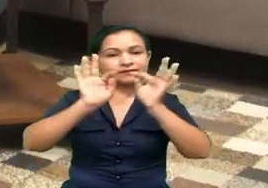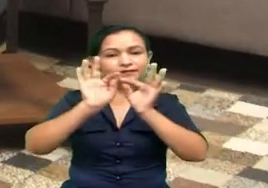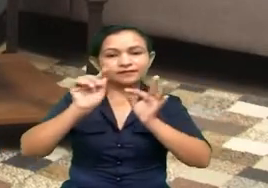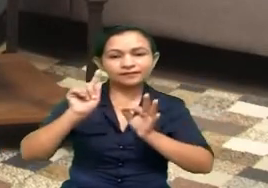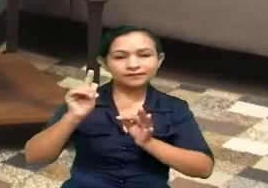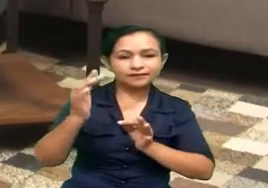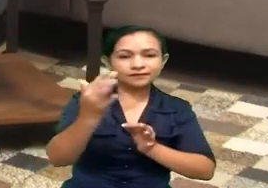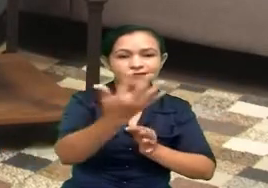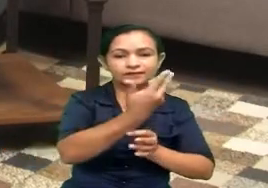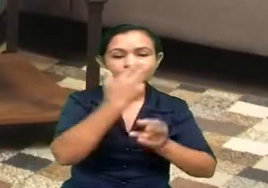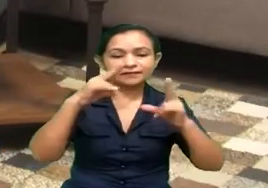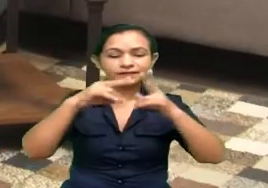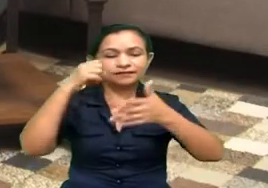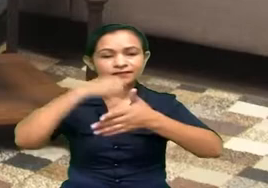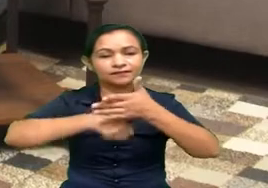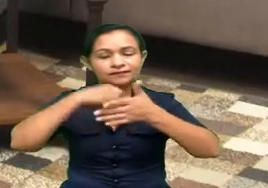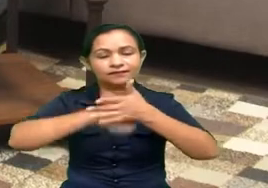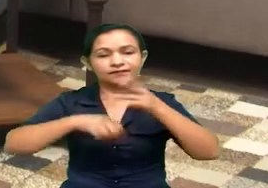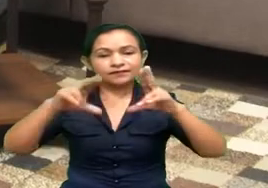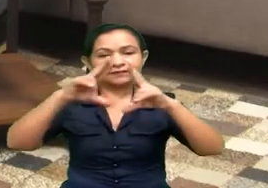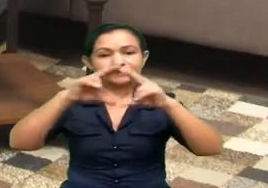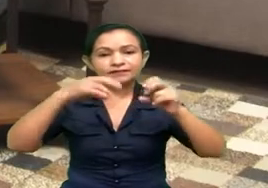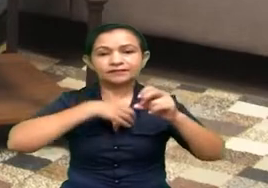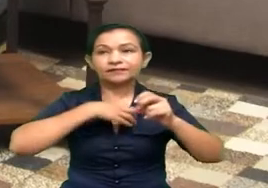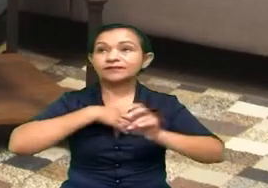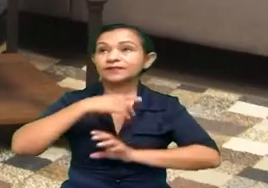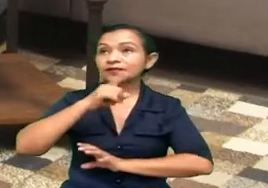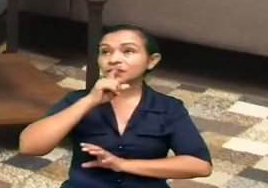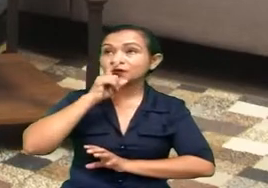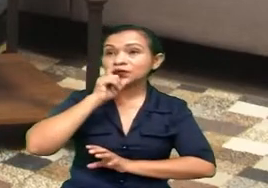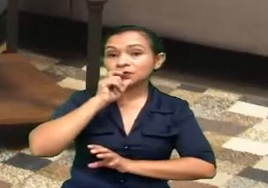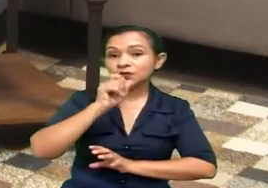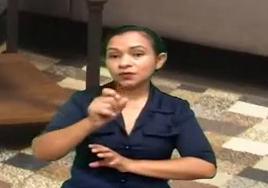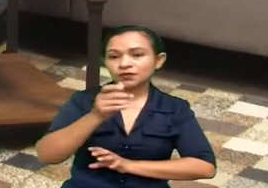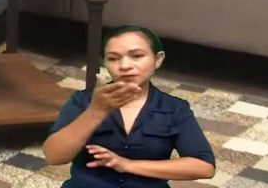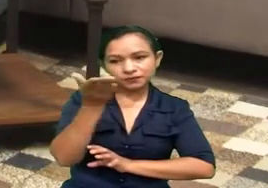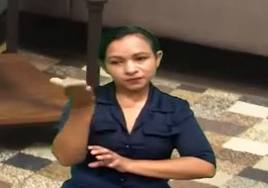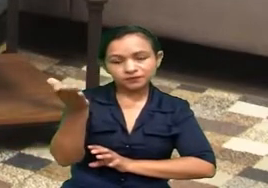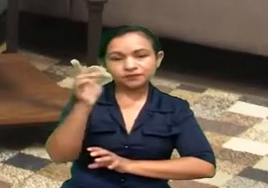defensa de nuestra soberanía. Bueno, mucho gusto estar aquí con vos, Liz.